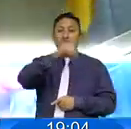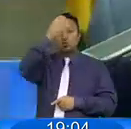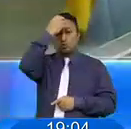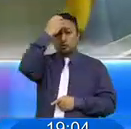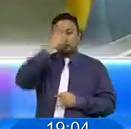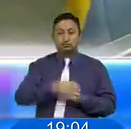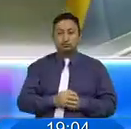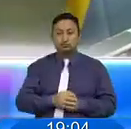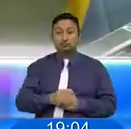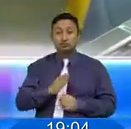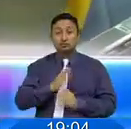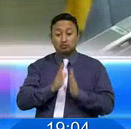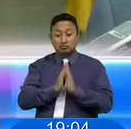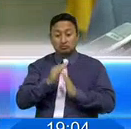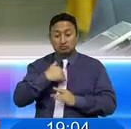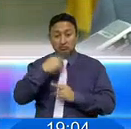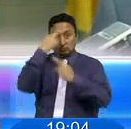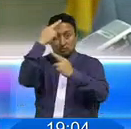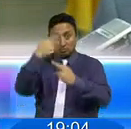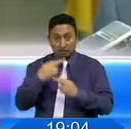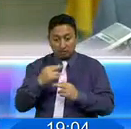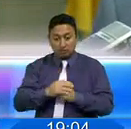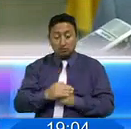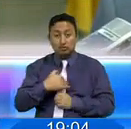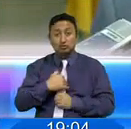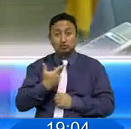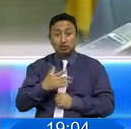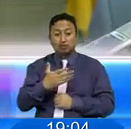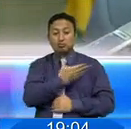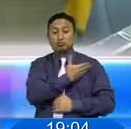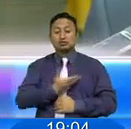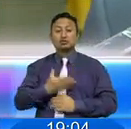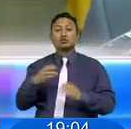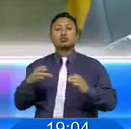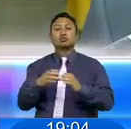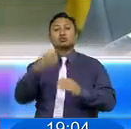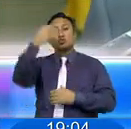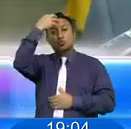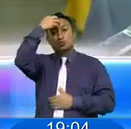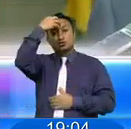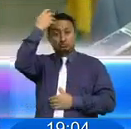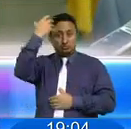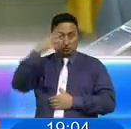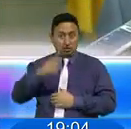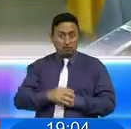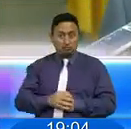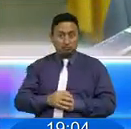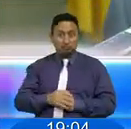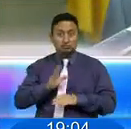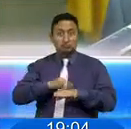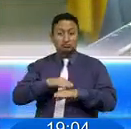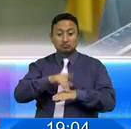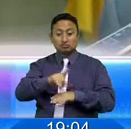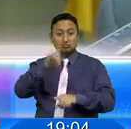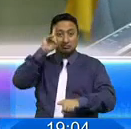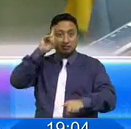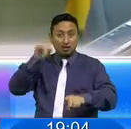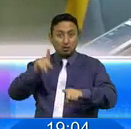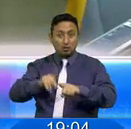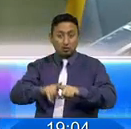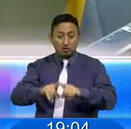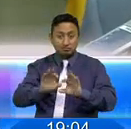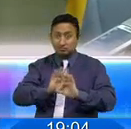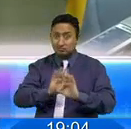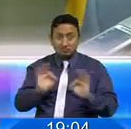me respete en cuanto a haber asumido la presidencia la comisión de educación en virtud de que el acuerdo no se había cumplido